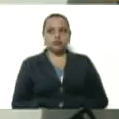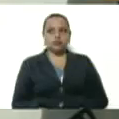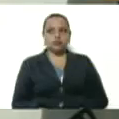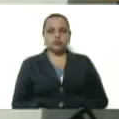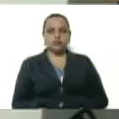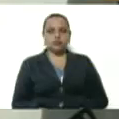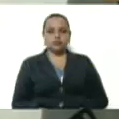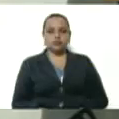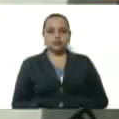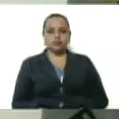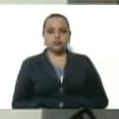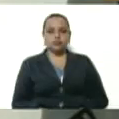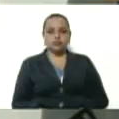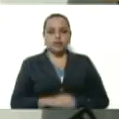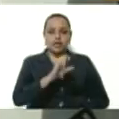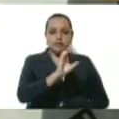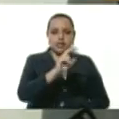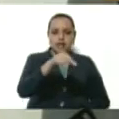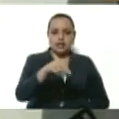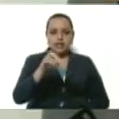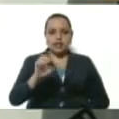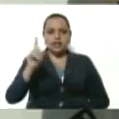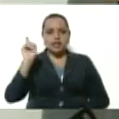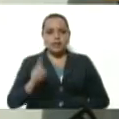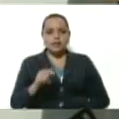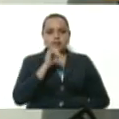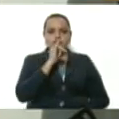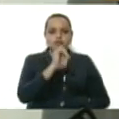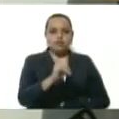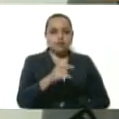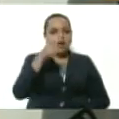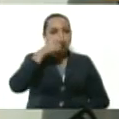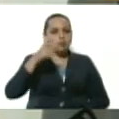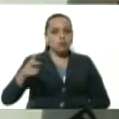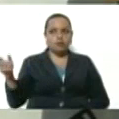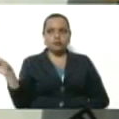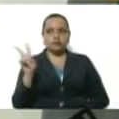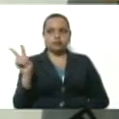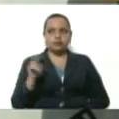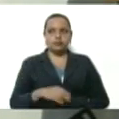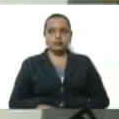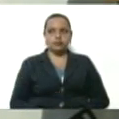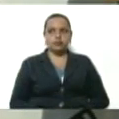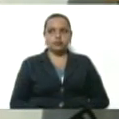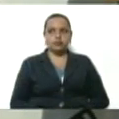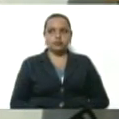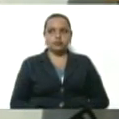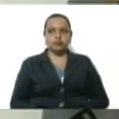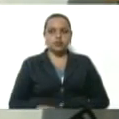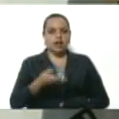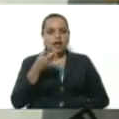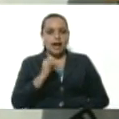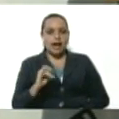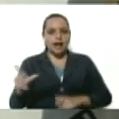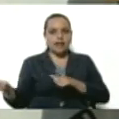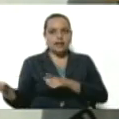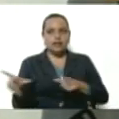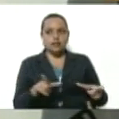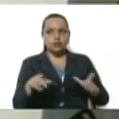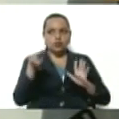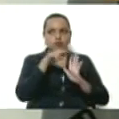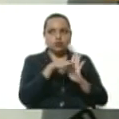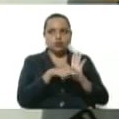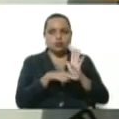El Consejo Nacional Electoral también informa al pueblo venezolano que, habiéndose establecido el marco